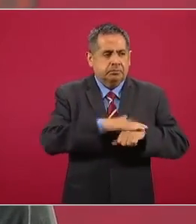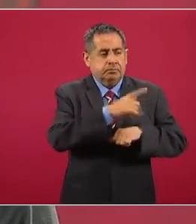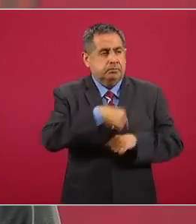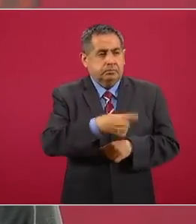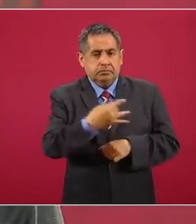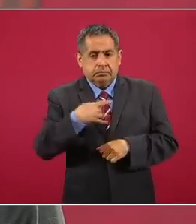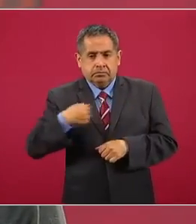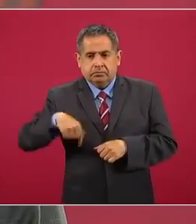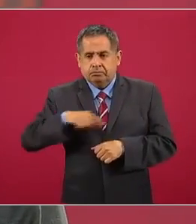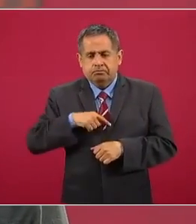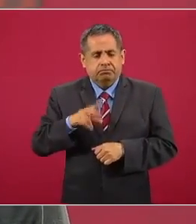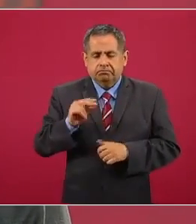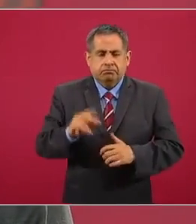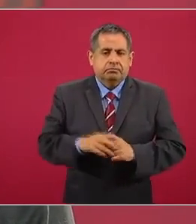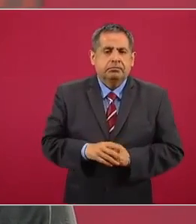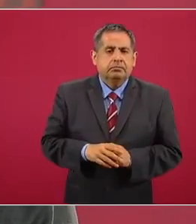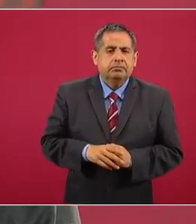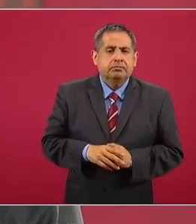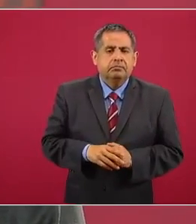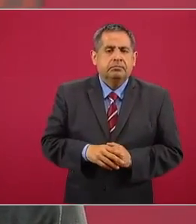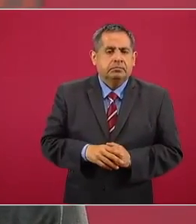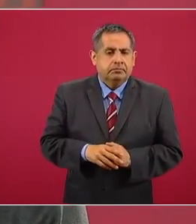nosotros.